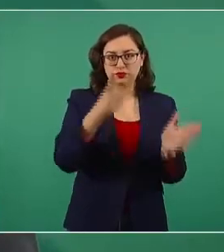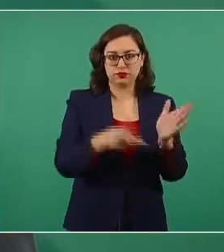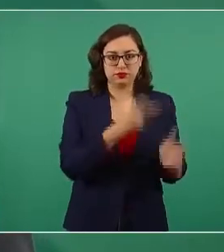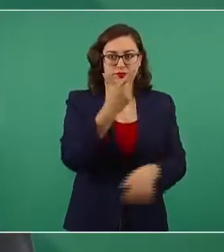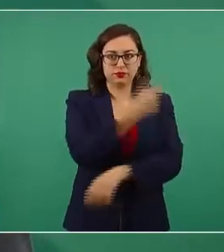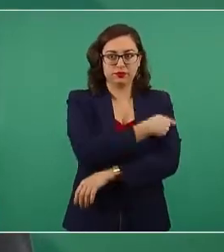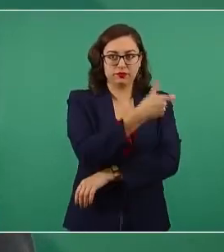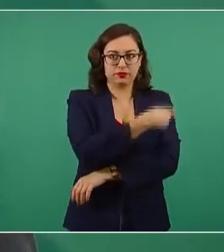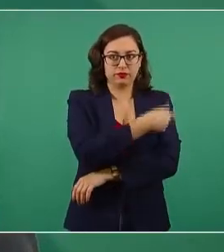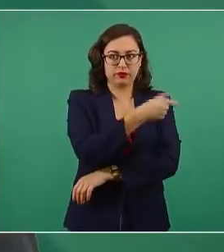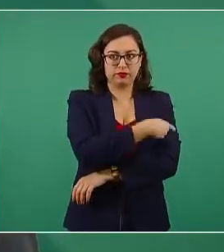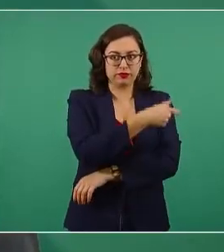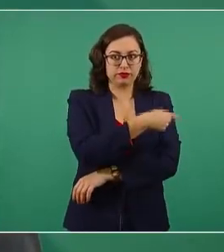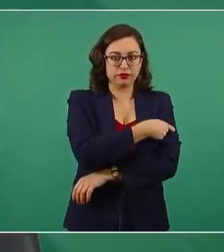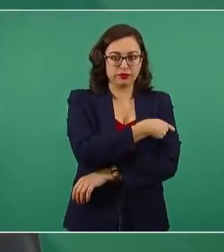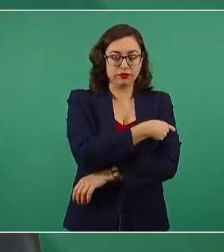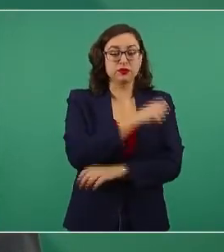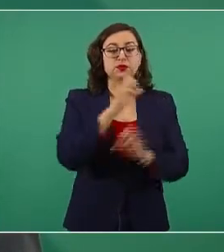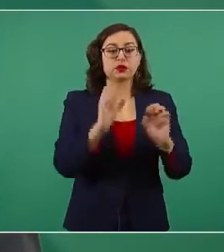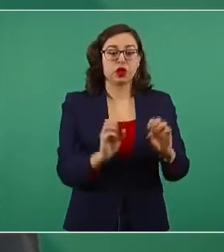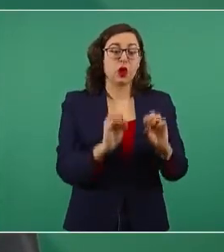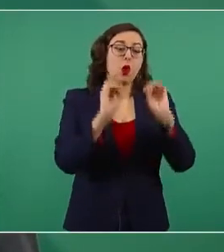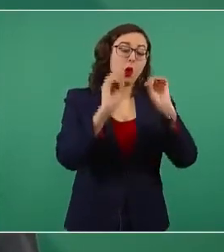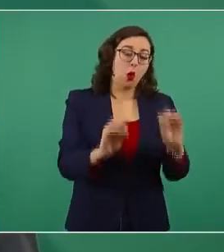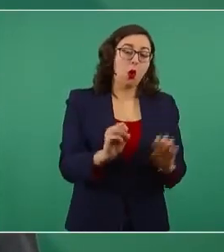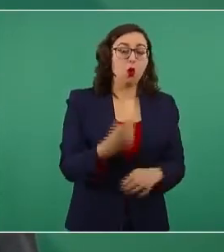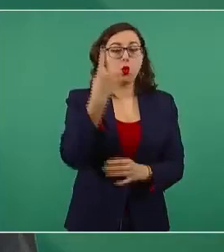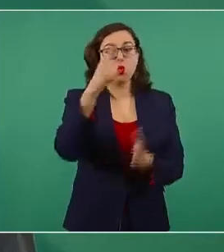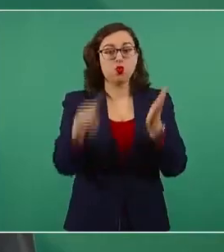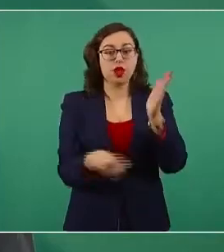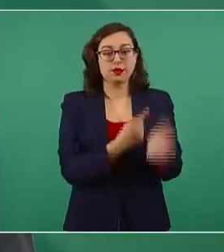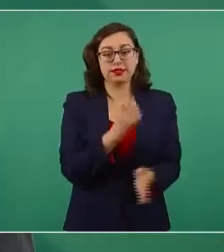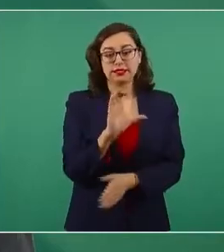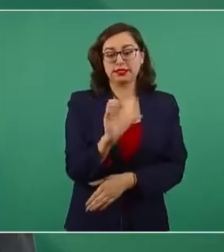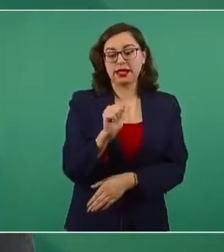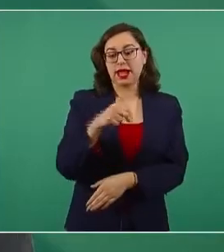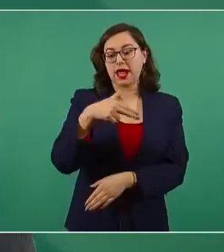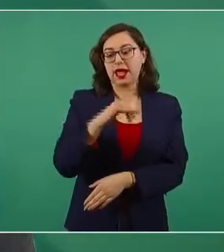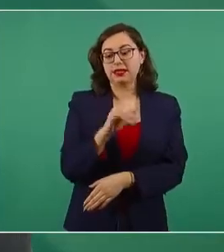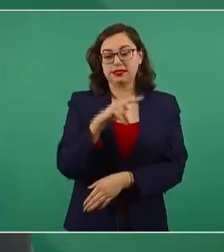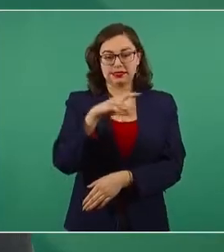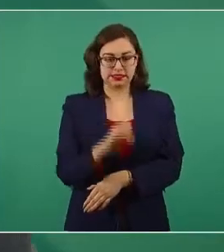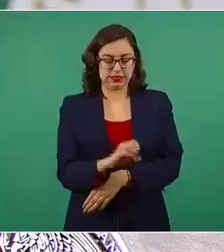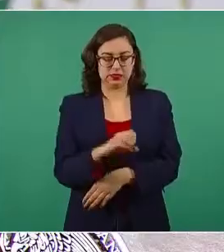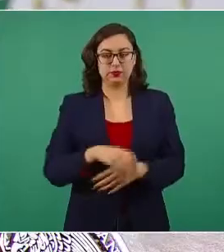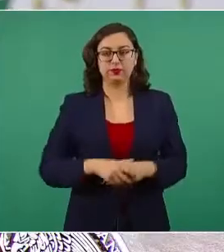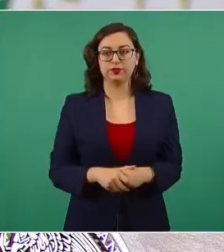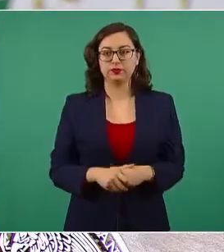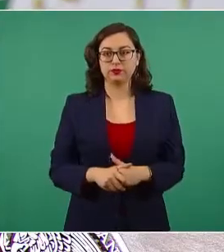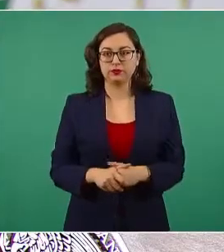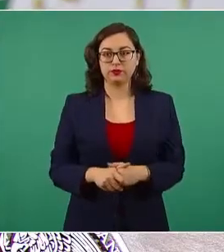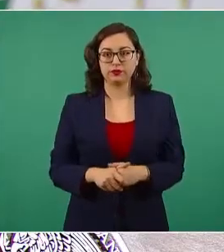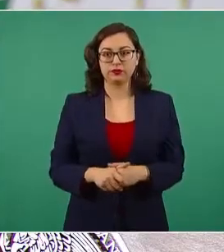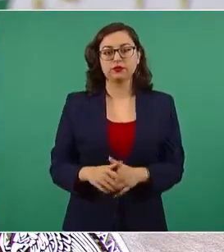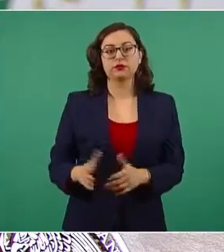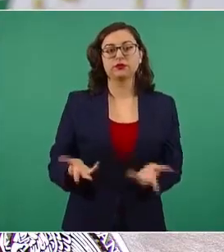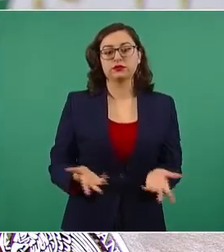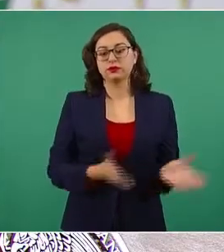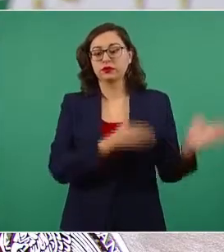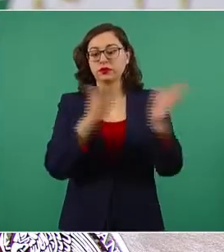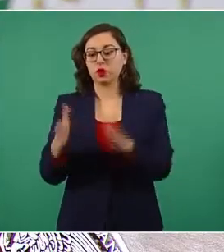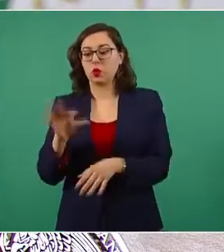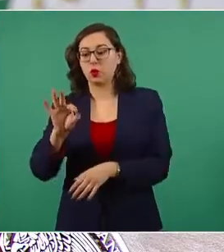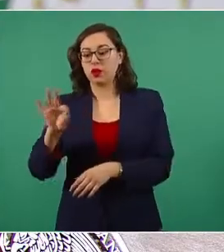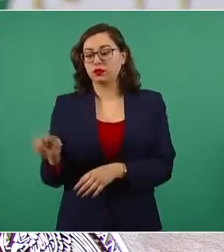de 4 de las 5 vacunas o bien la única dosis necesaria en el caso de la vacuna CanSino. 43% son